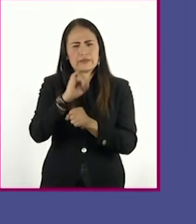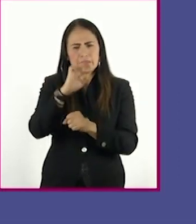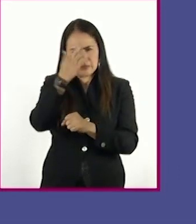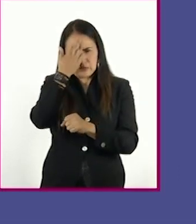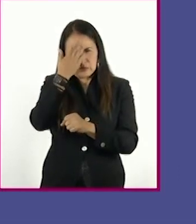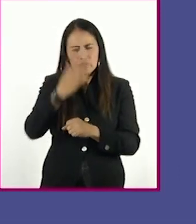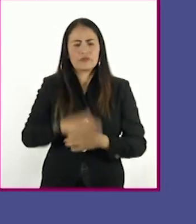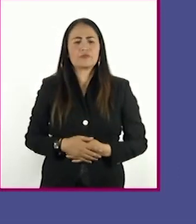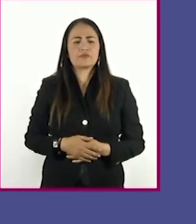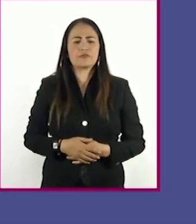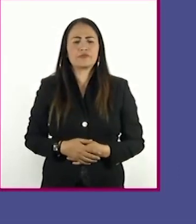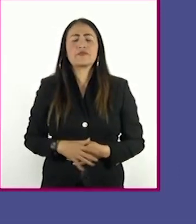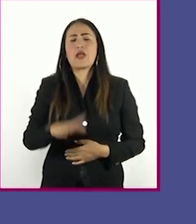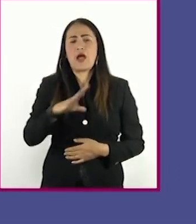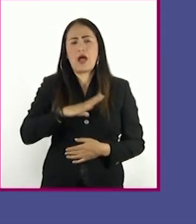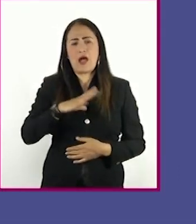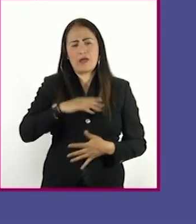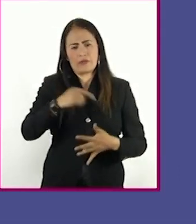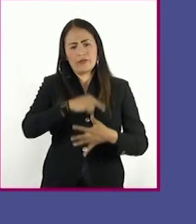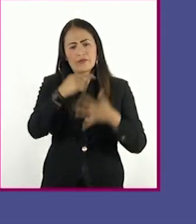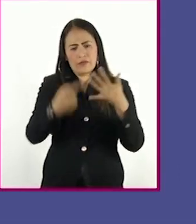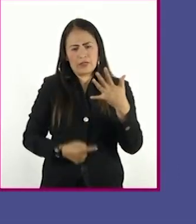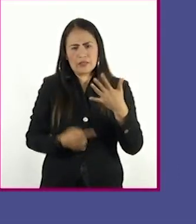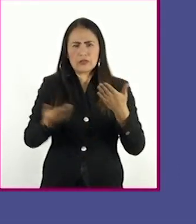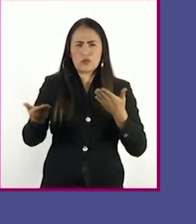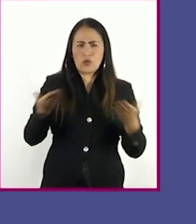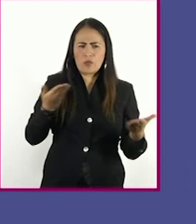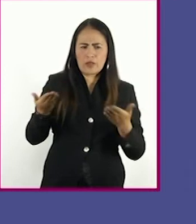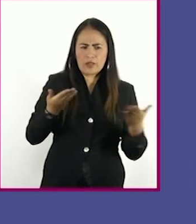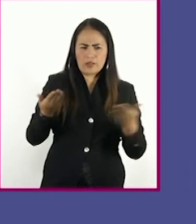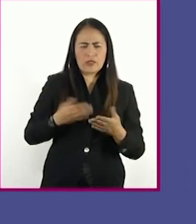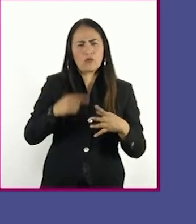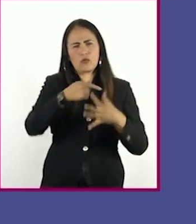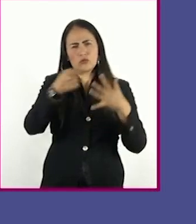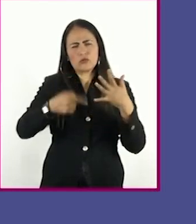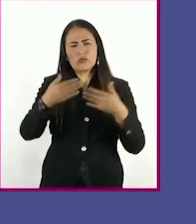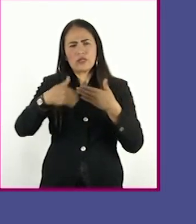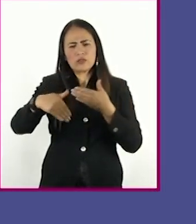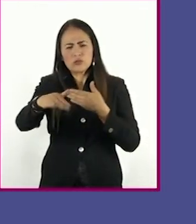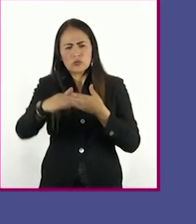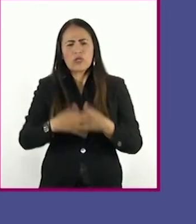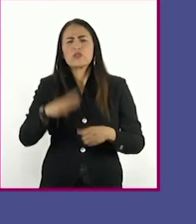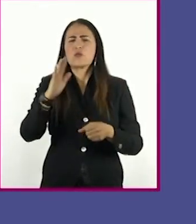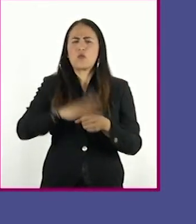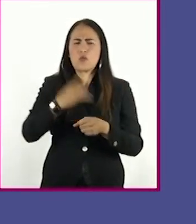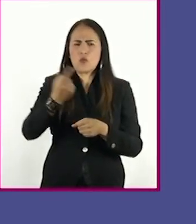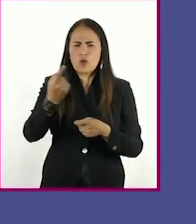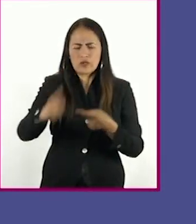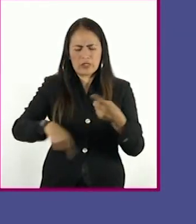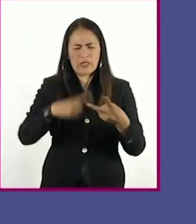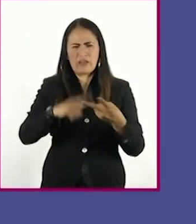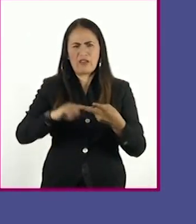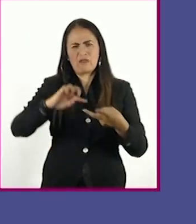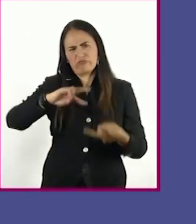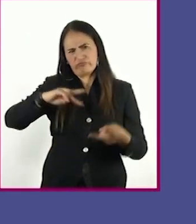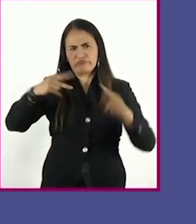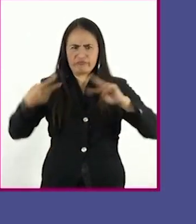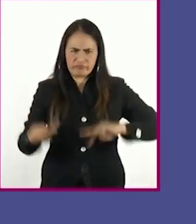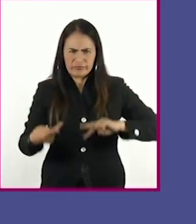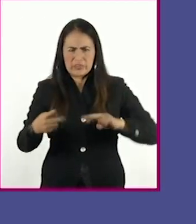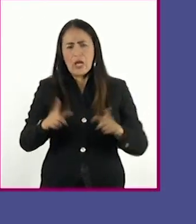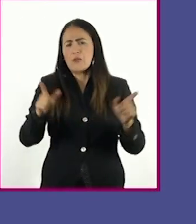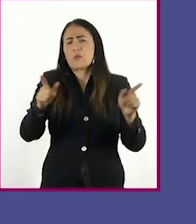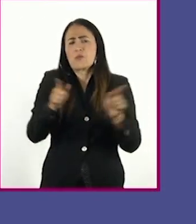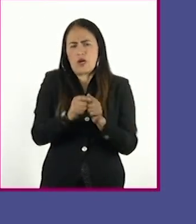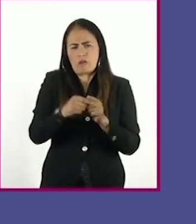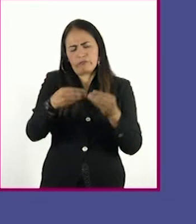diferentes conectores, entre ellos están los comparativos, los de consecuencia, los causales, los de contraste y los de